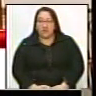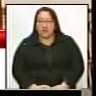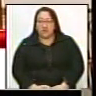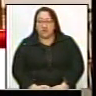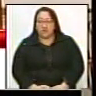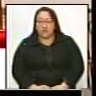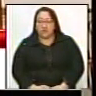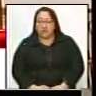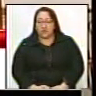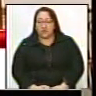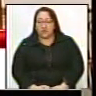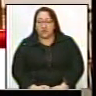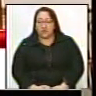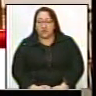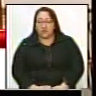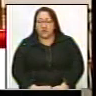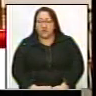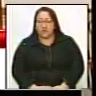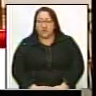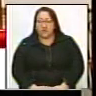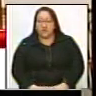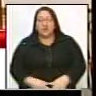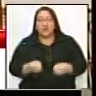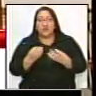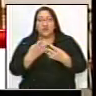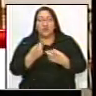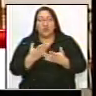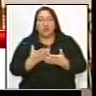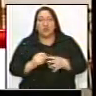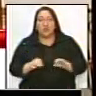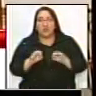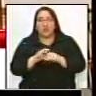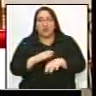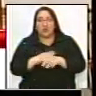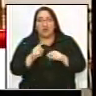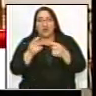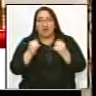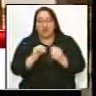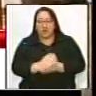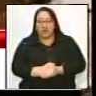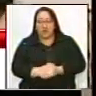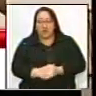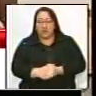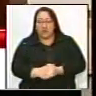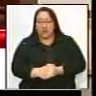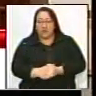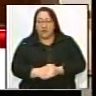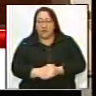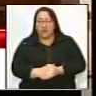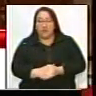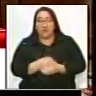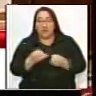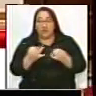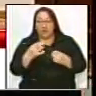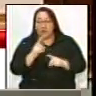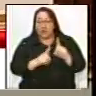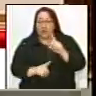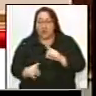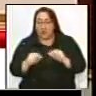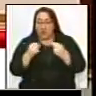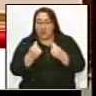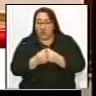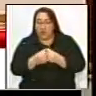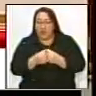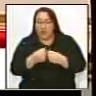Gracias. Dos aspectos muy importantes respecto a esta intervención. La mayoría o ciertos sectores en Lima y a